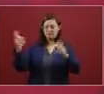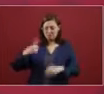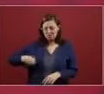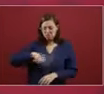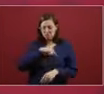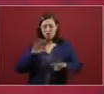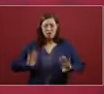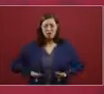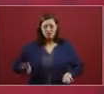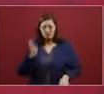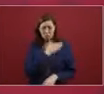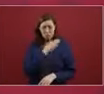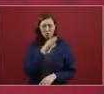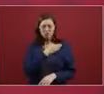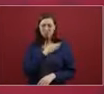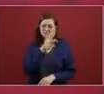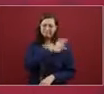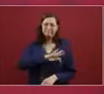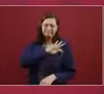felices,